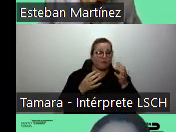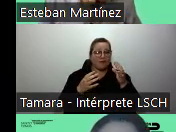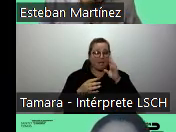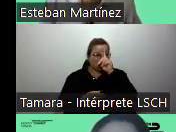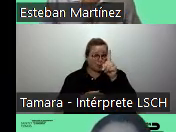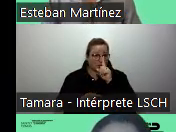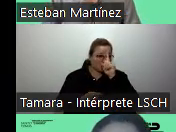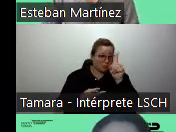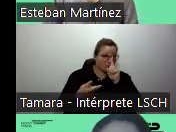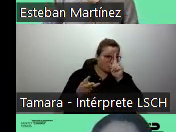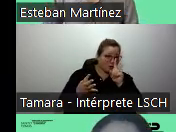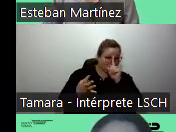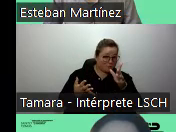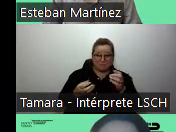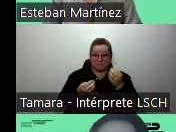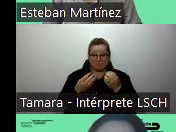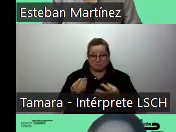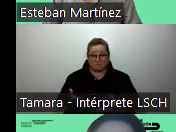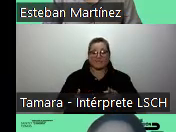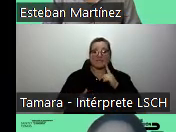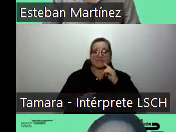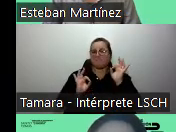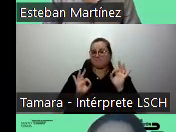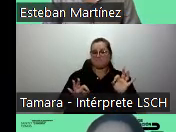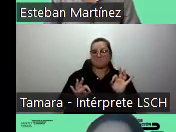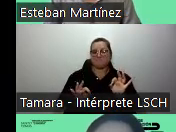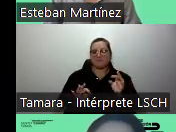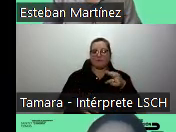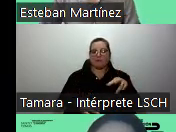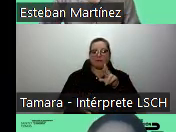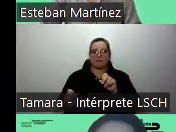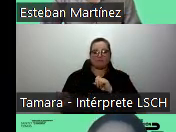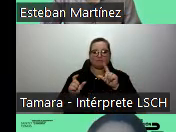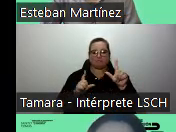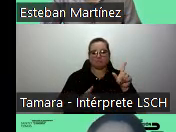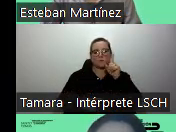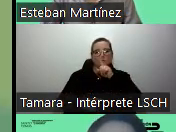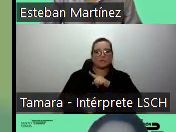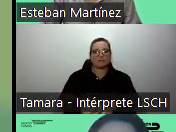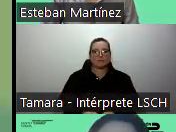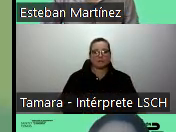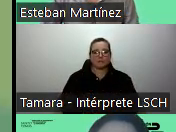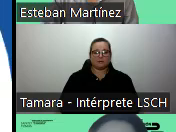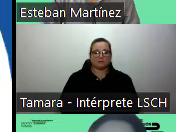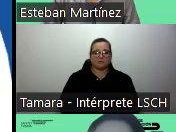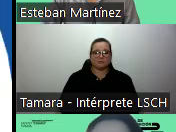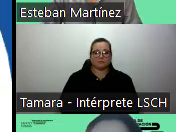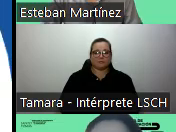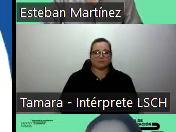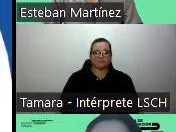escrito muchas veces hábitos así que excelente voy a volver a proyectar Andrea la lámina anterior